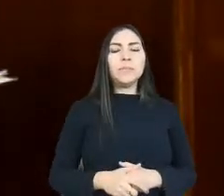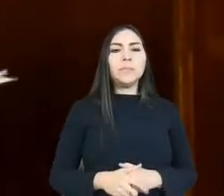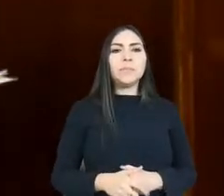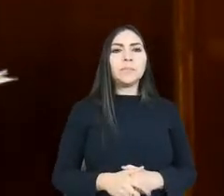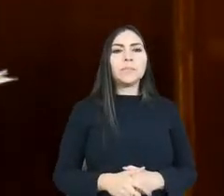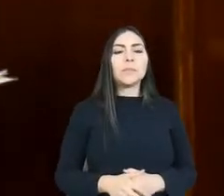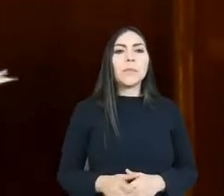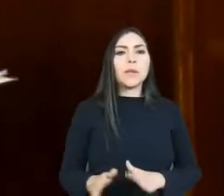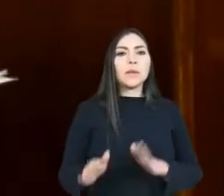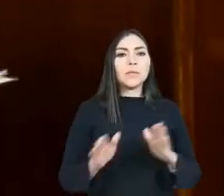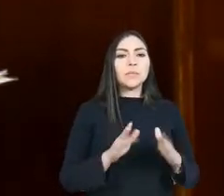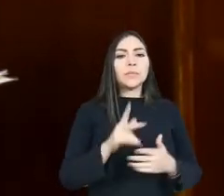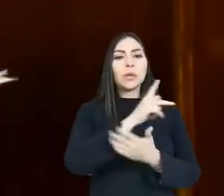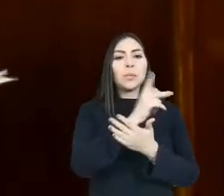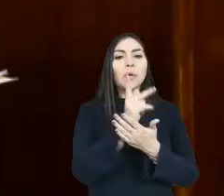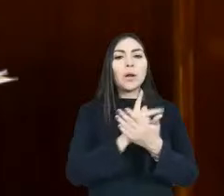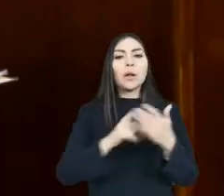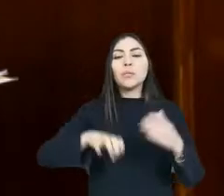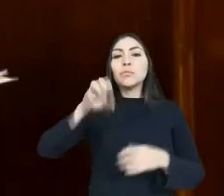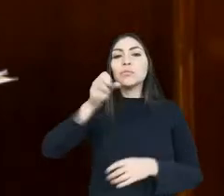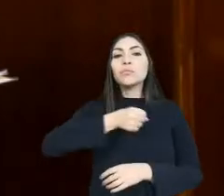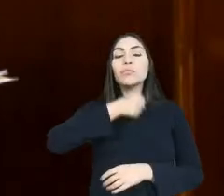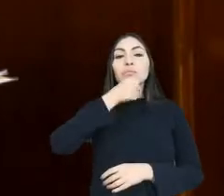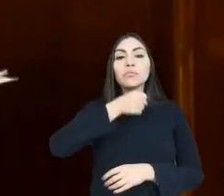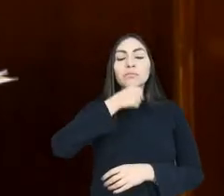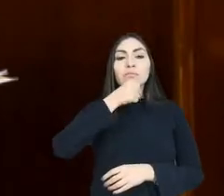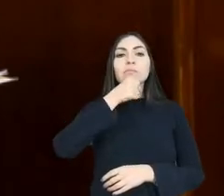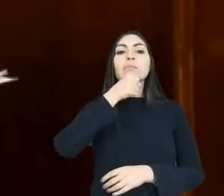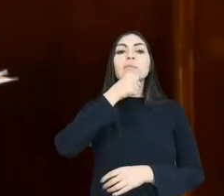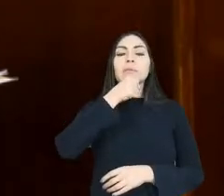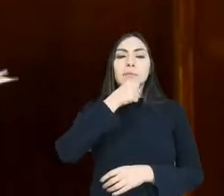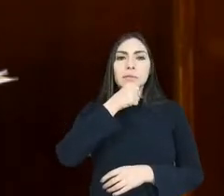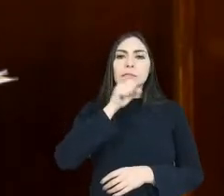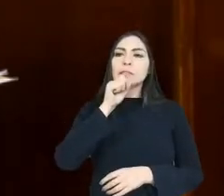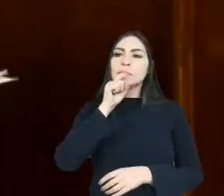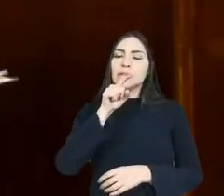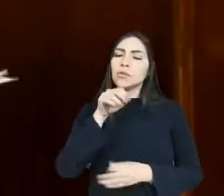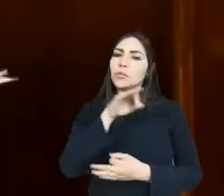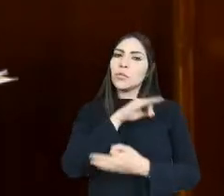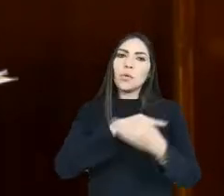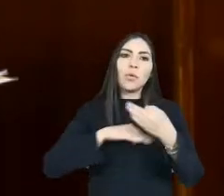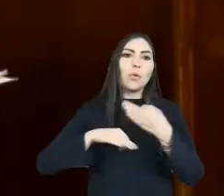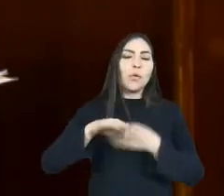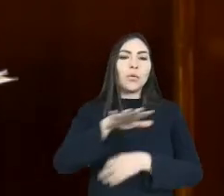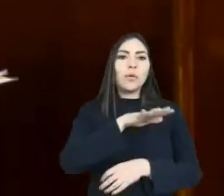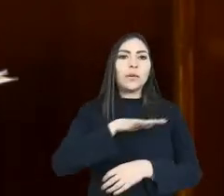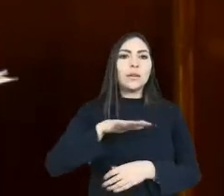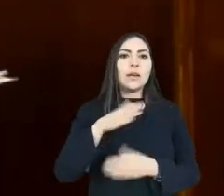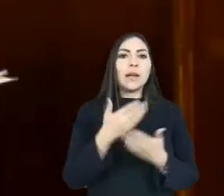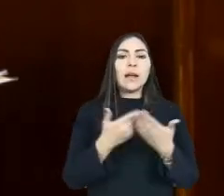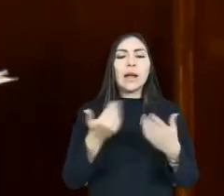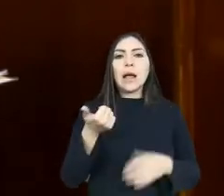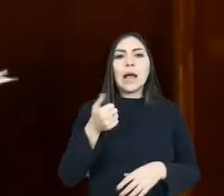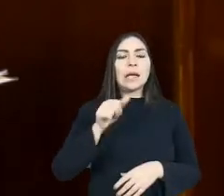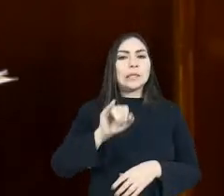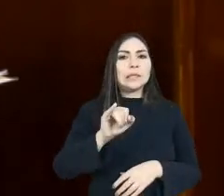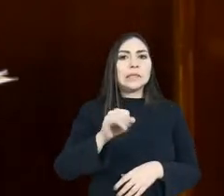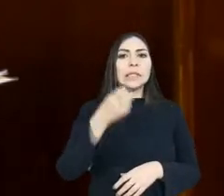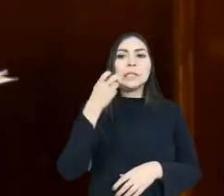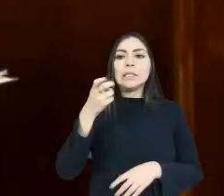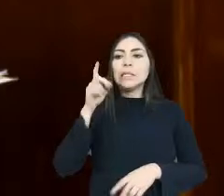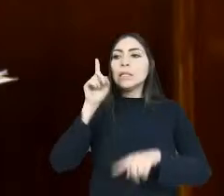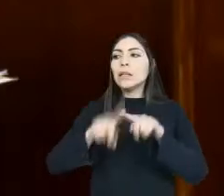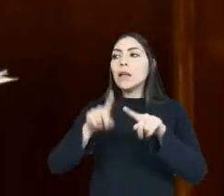El programa adultos mayores, que también es universal, y que esa es la manera de erradicar el asistencialismo